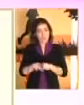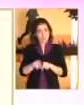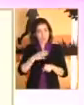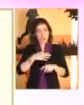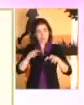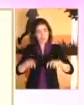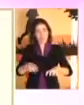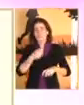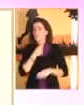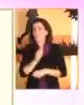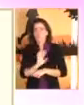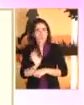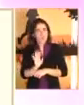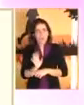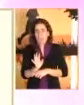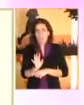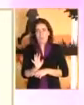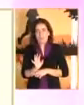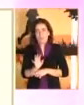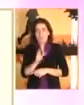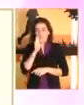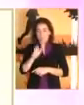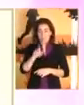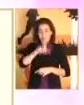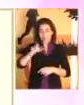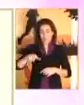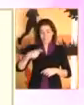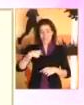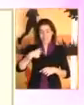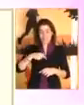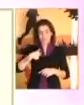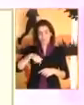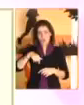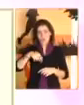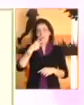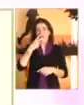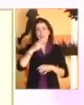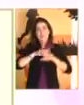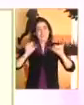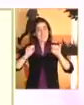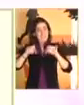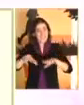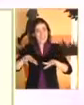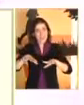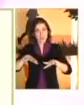además, no sé, los conversos parece que somos más malos con los que fuman. Sí.